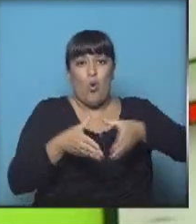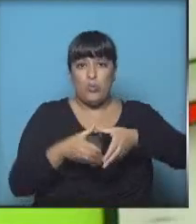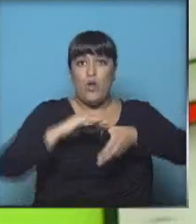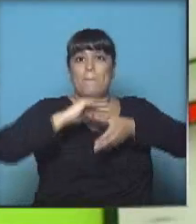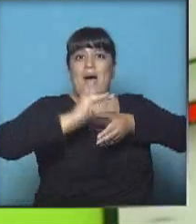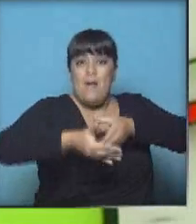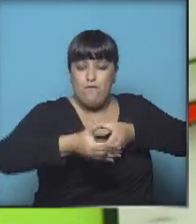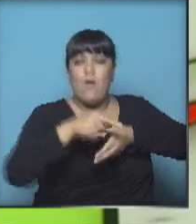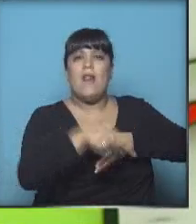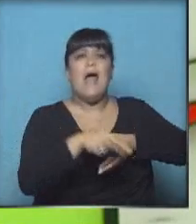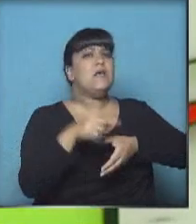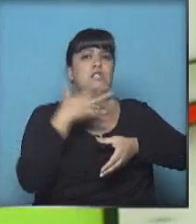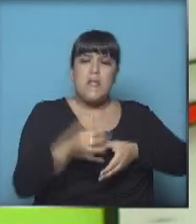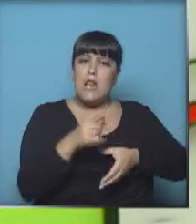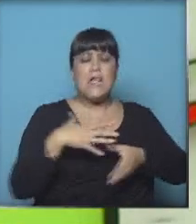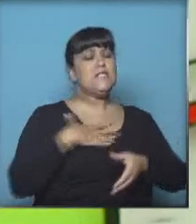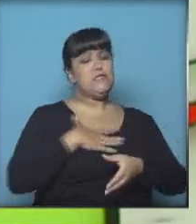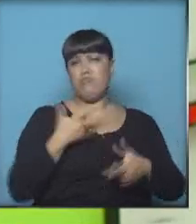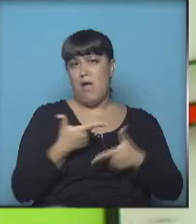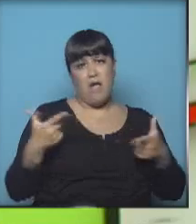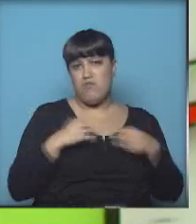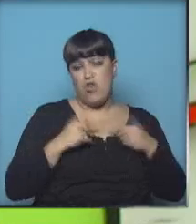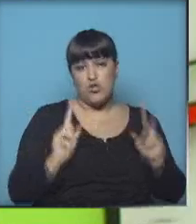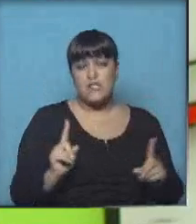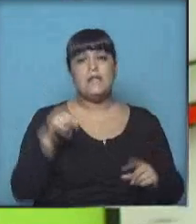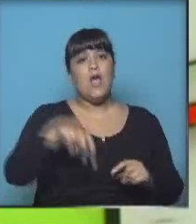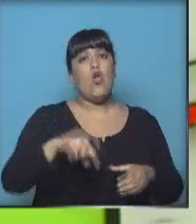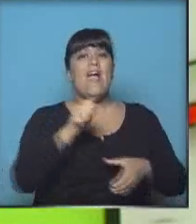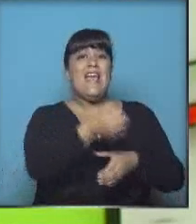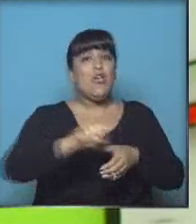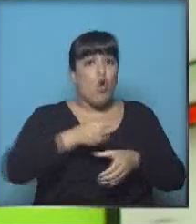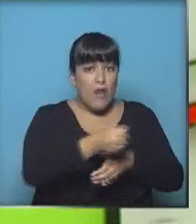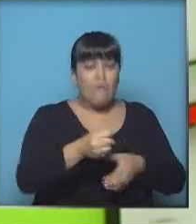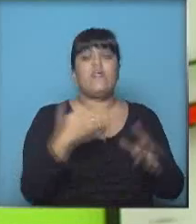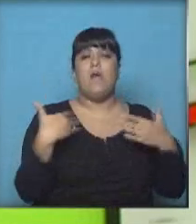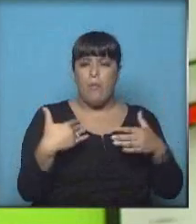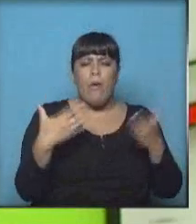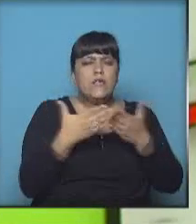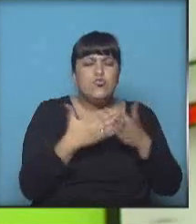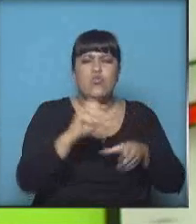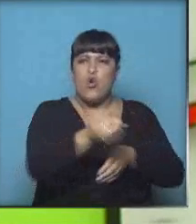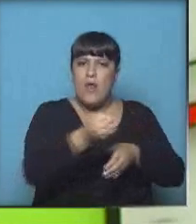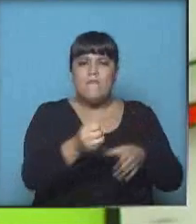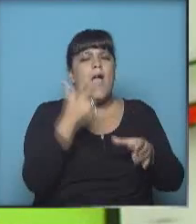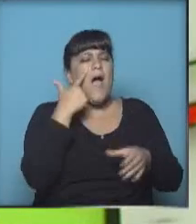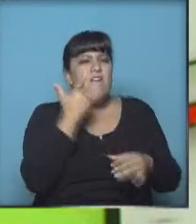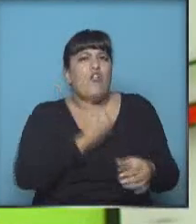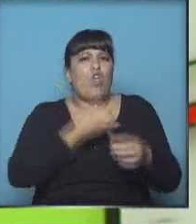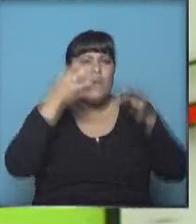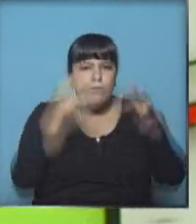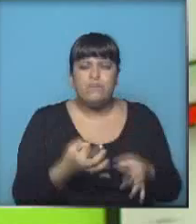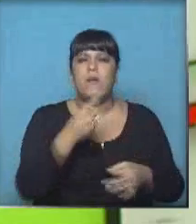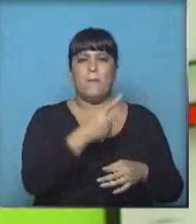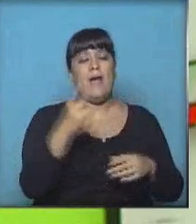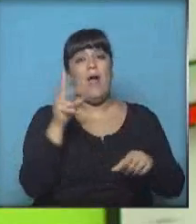cierto que no van a tener tanta sintomatología y hoy uno con la ecografía puede ver perfectamente dónde están ubicados para tratar de prever, en